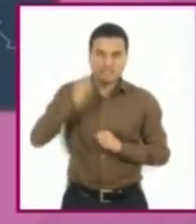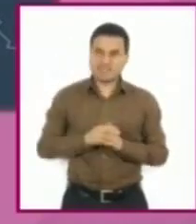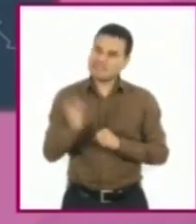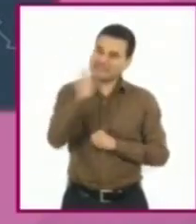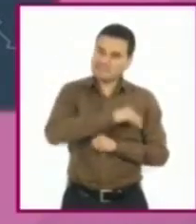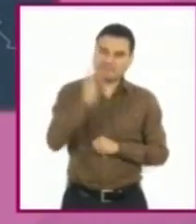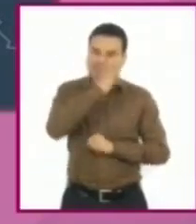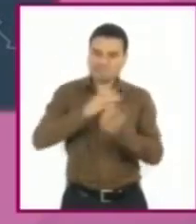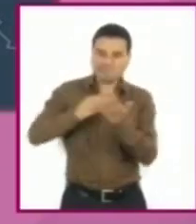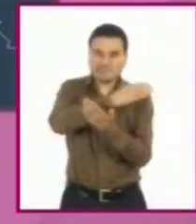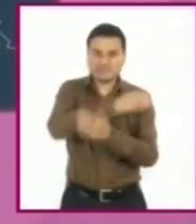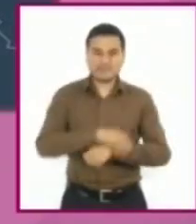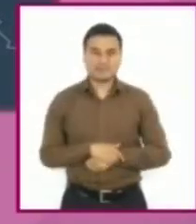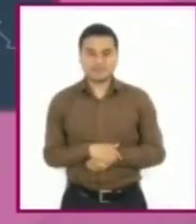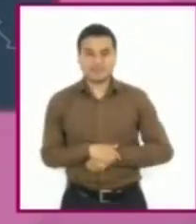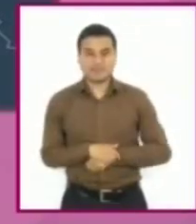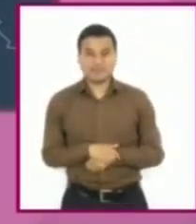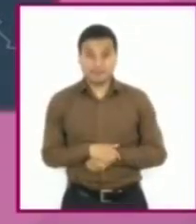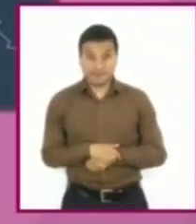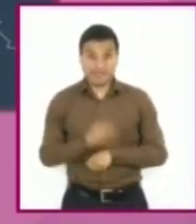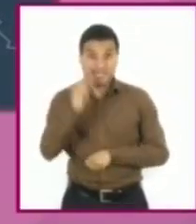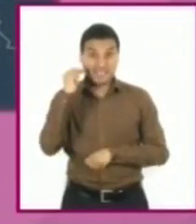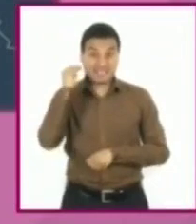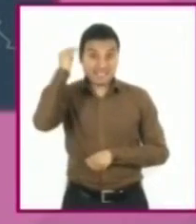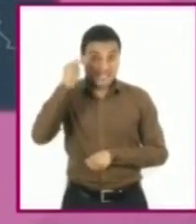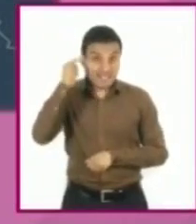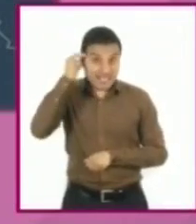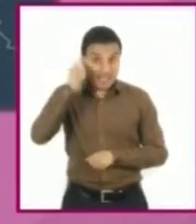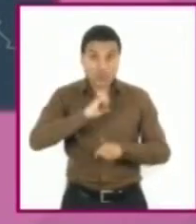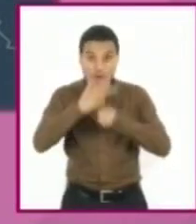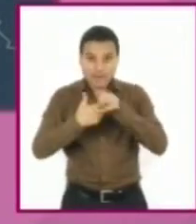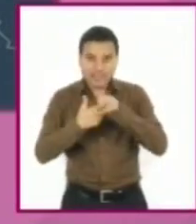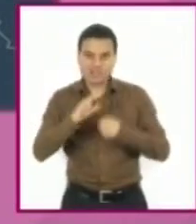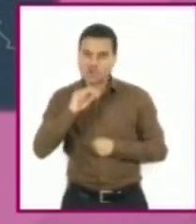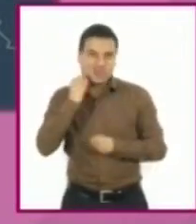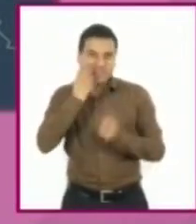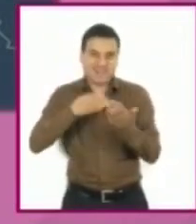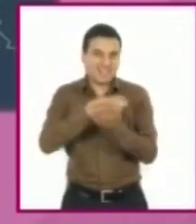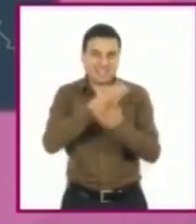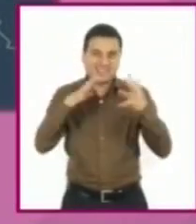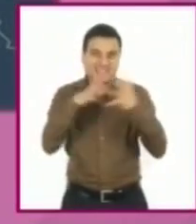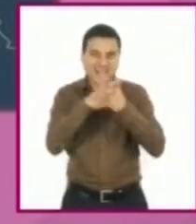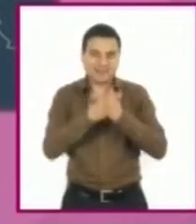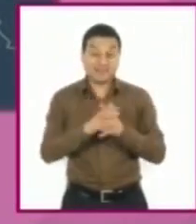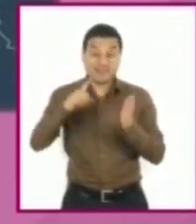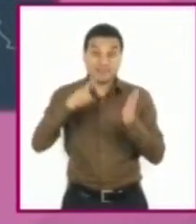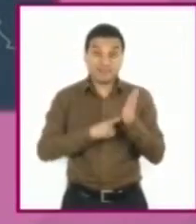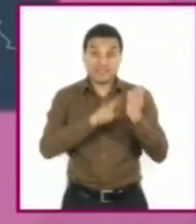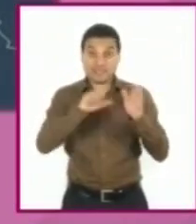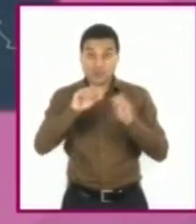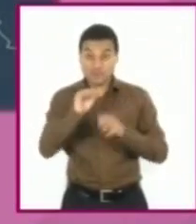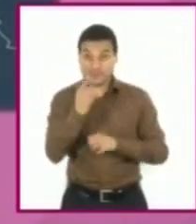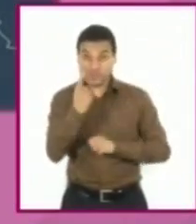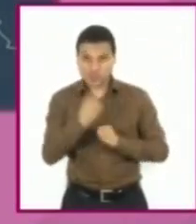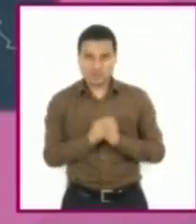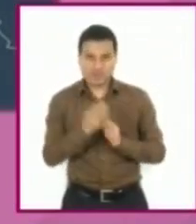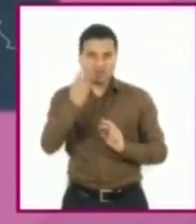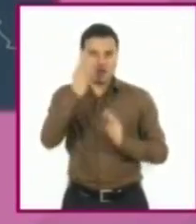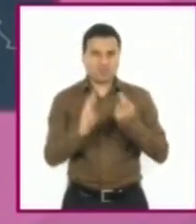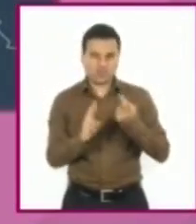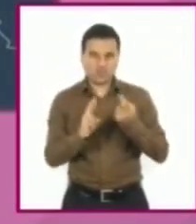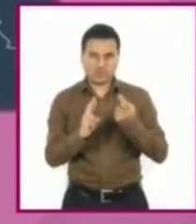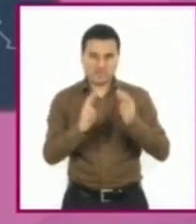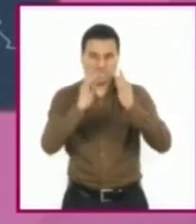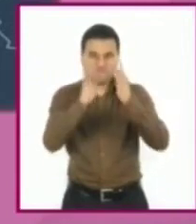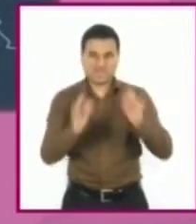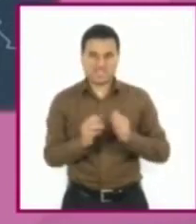Francia. En un inicio, los reyes europeos no querían intervenir, pero en 1791 los revolucionarios